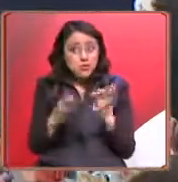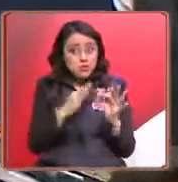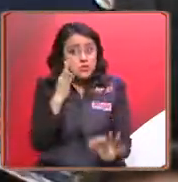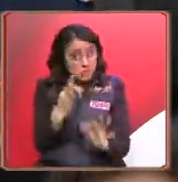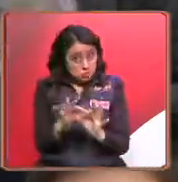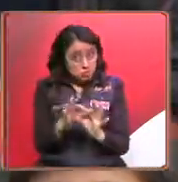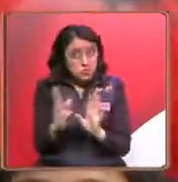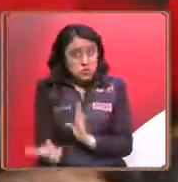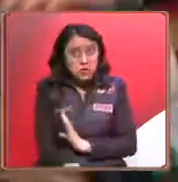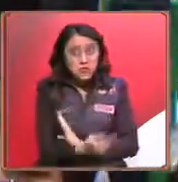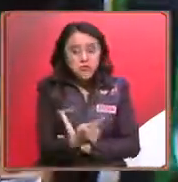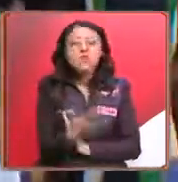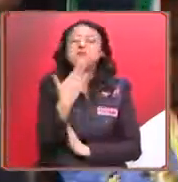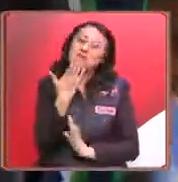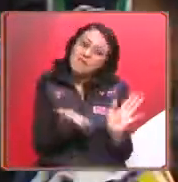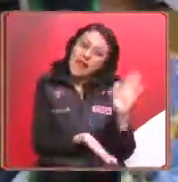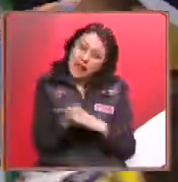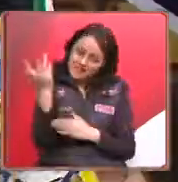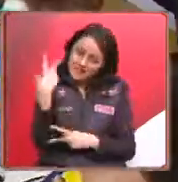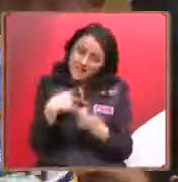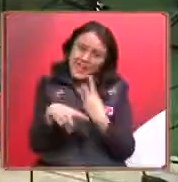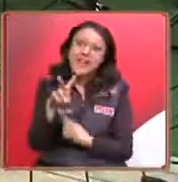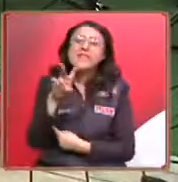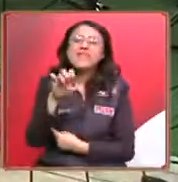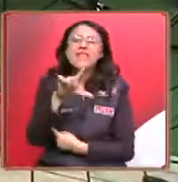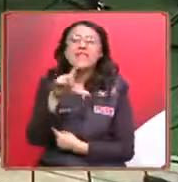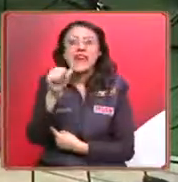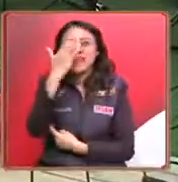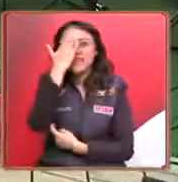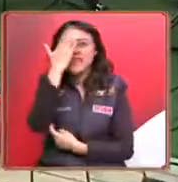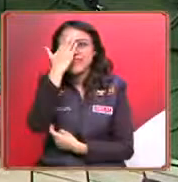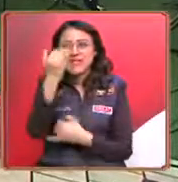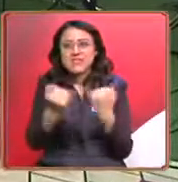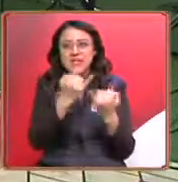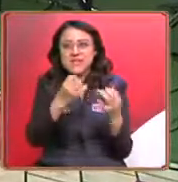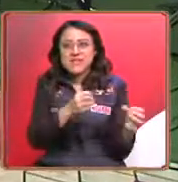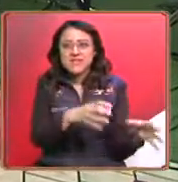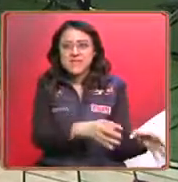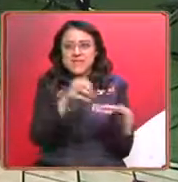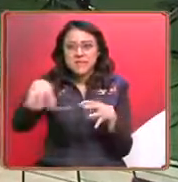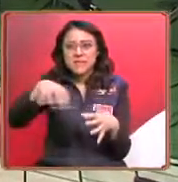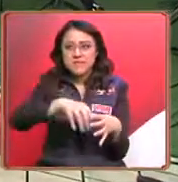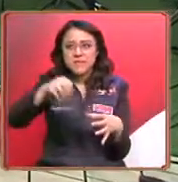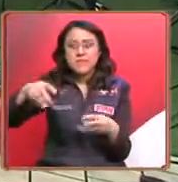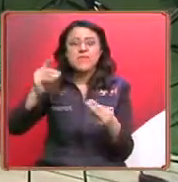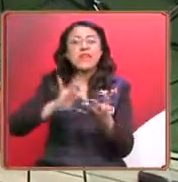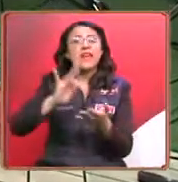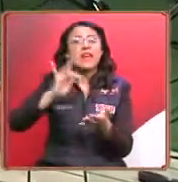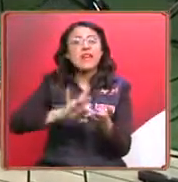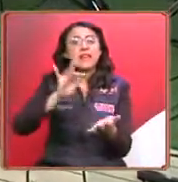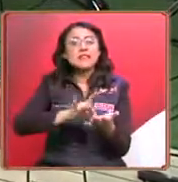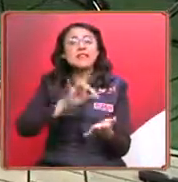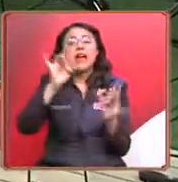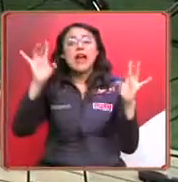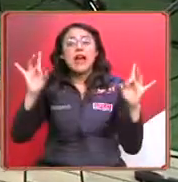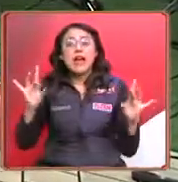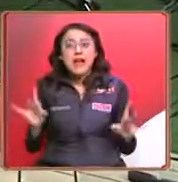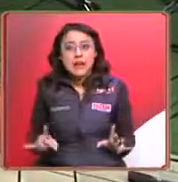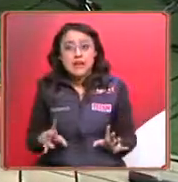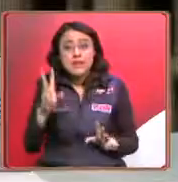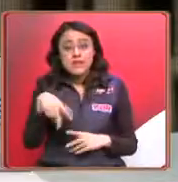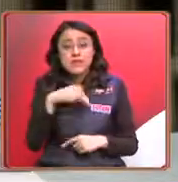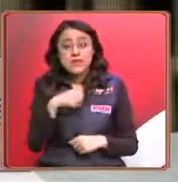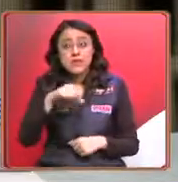allá? ¿Listos ya? ¡Vámonos! Ahora sí, a dejar el juguete. Hecho. Muchachos, vamos, gracias, entonces. Grupo Educativo Los Ángeles, que está